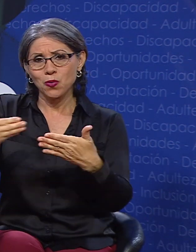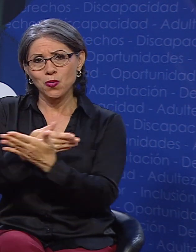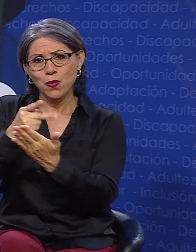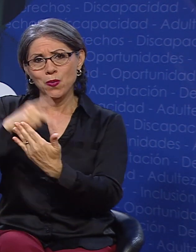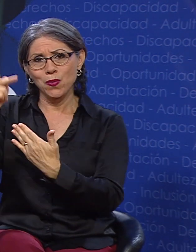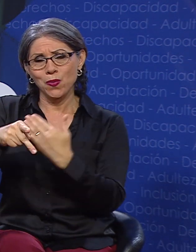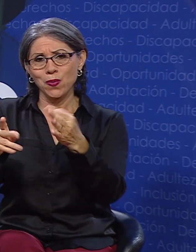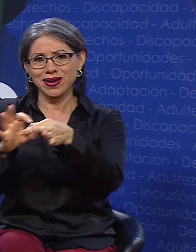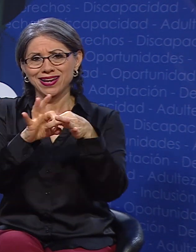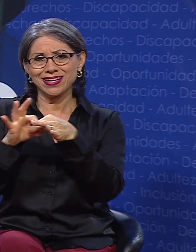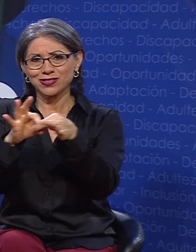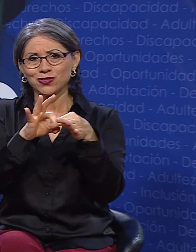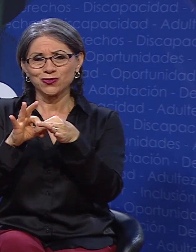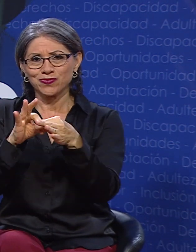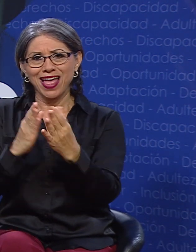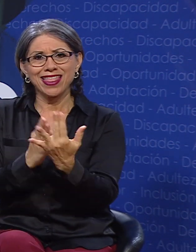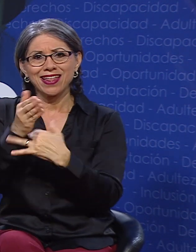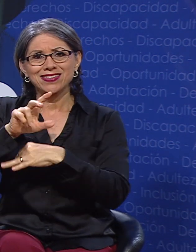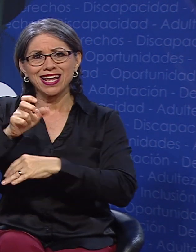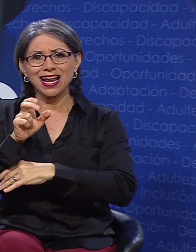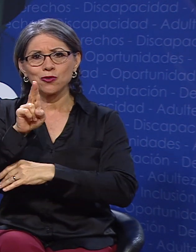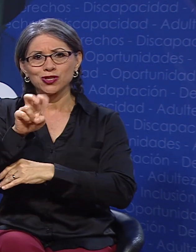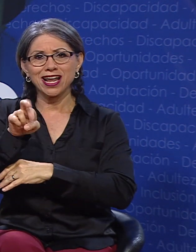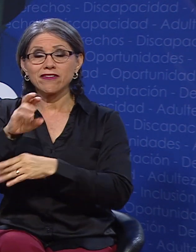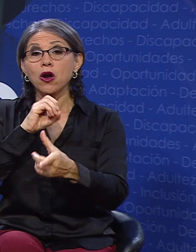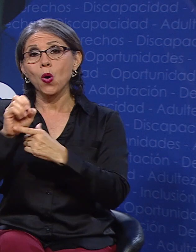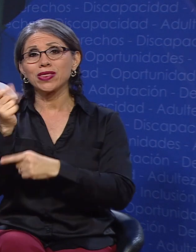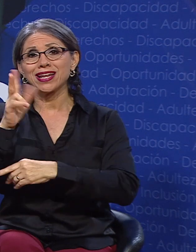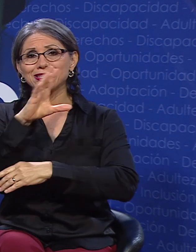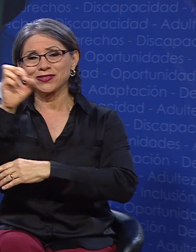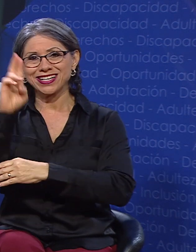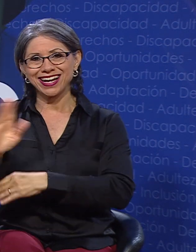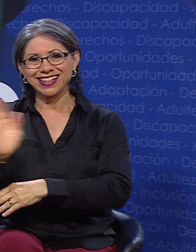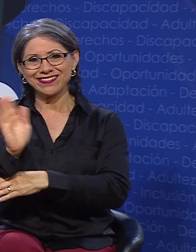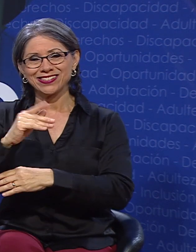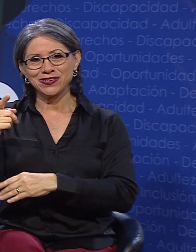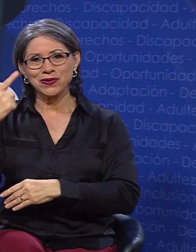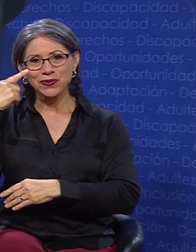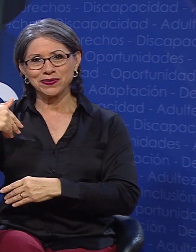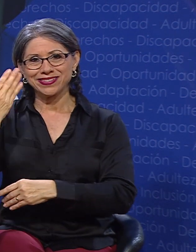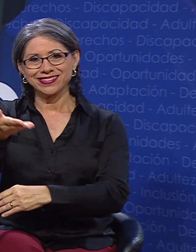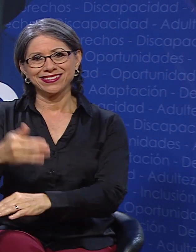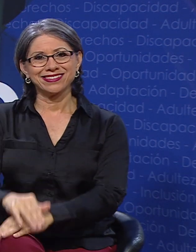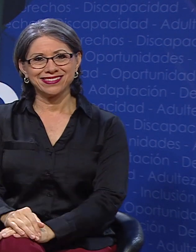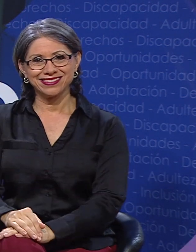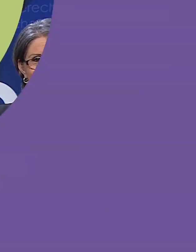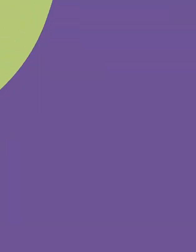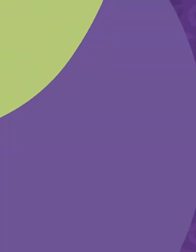nueva edición de Nexos a través de Canal UCR o de 13 Costa Rica Televisión. Hasta entonces.